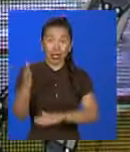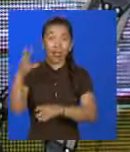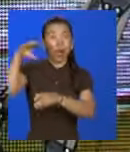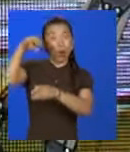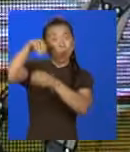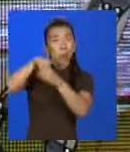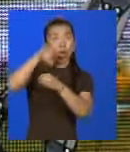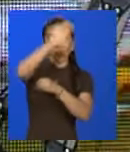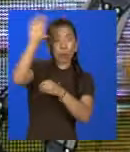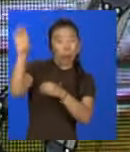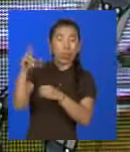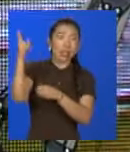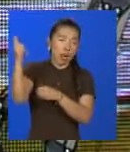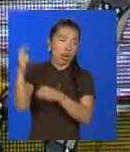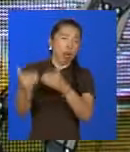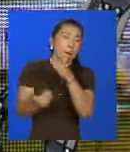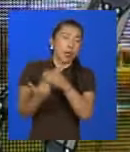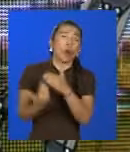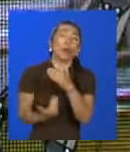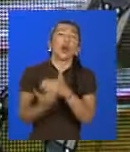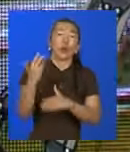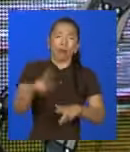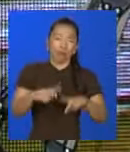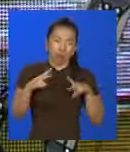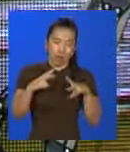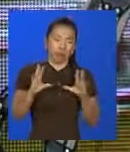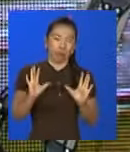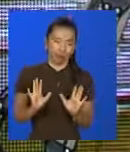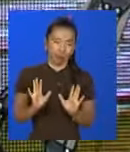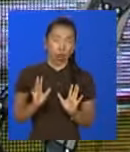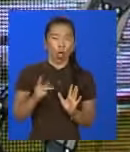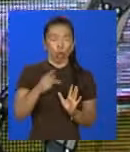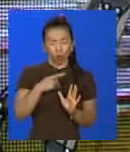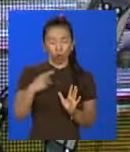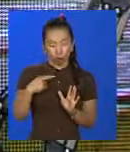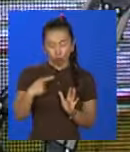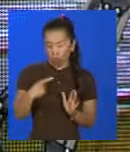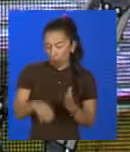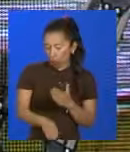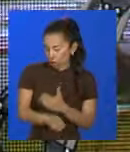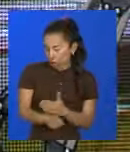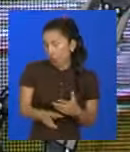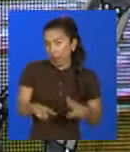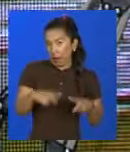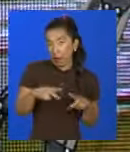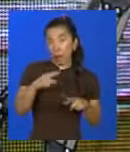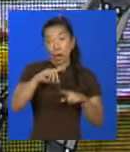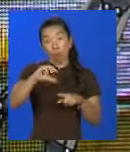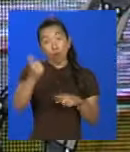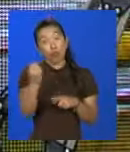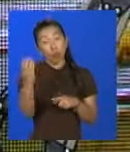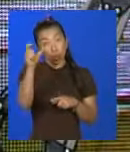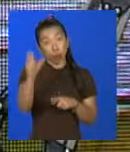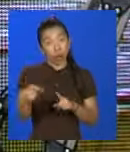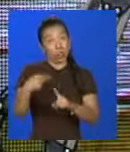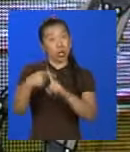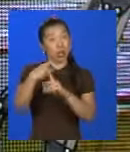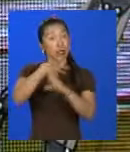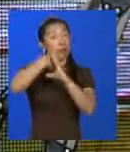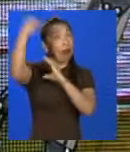puede, su vida. Nosotros nos dedicamos a seguir en la cotidianidad estas personas en el exilio, muchas tratando de